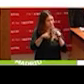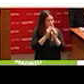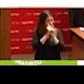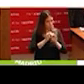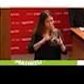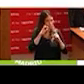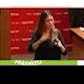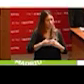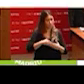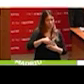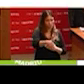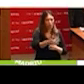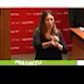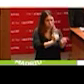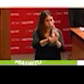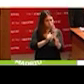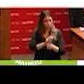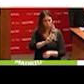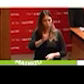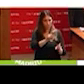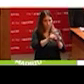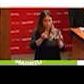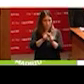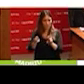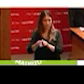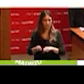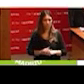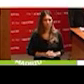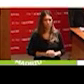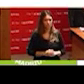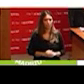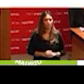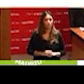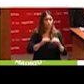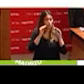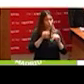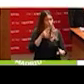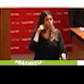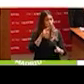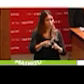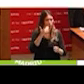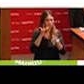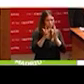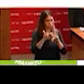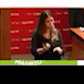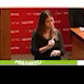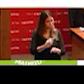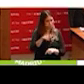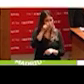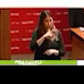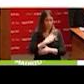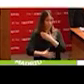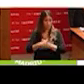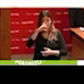permitir una futura reproducción en otras empresas sus objetivos fomentar la integración laboral de personas con discapacidad